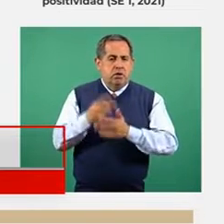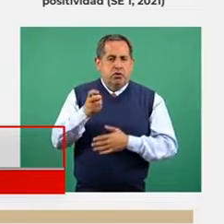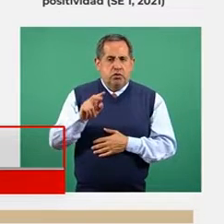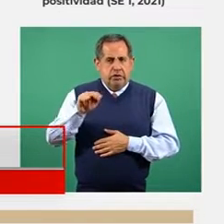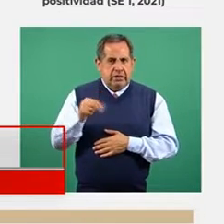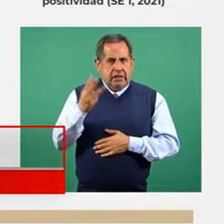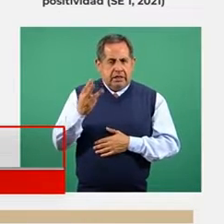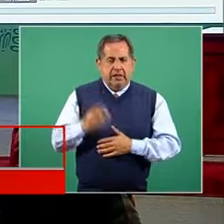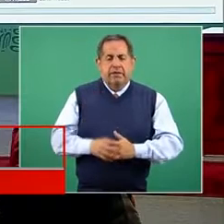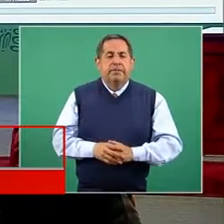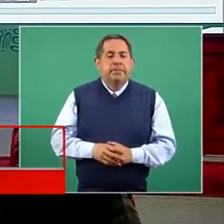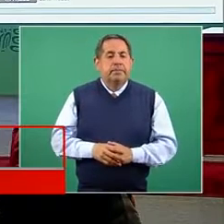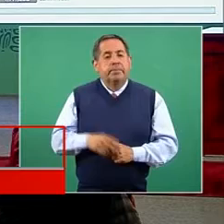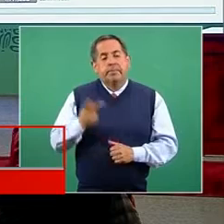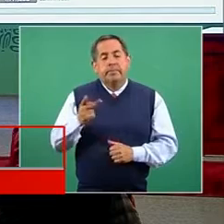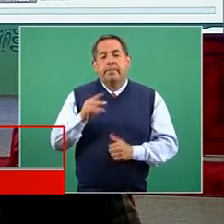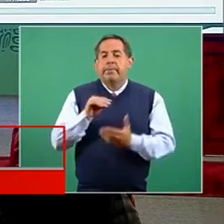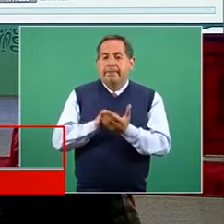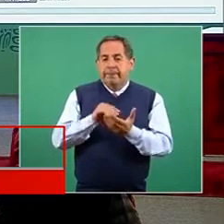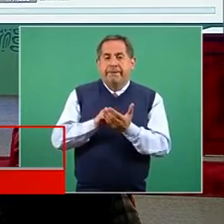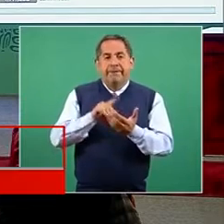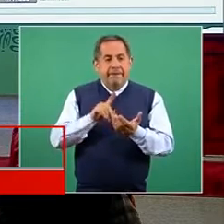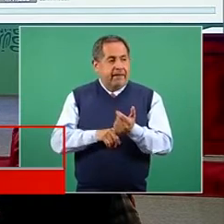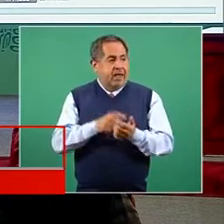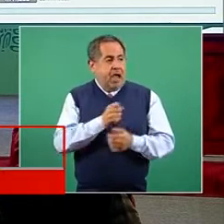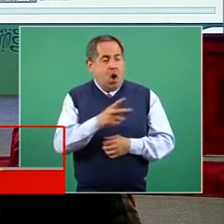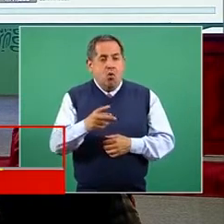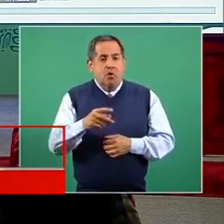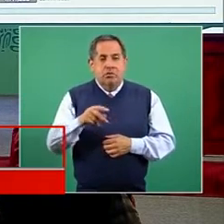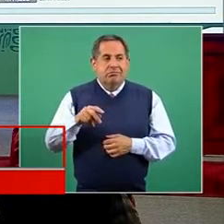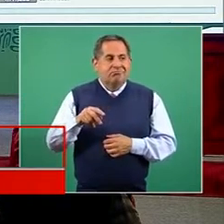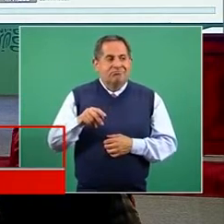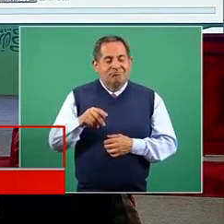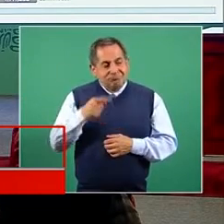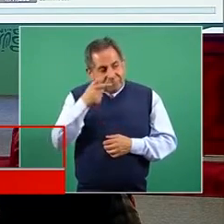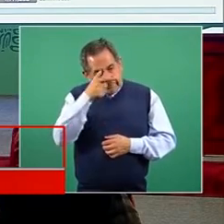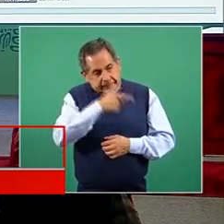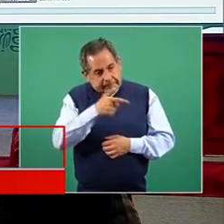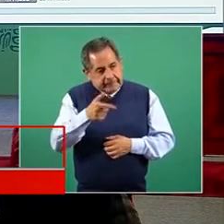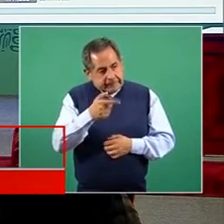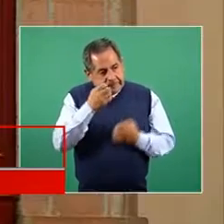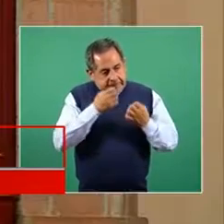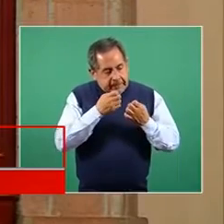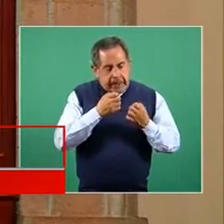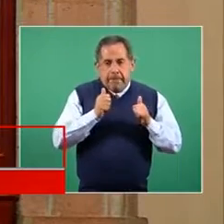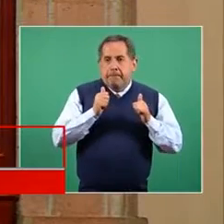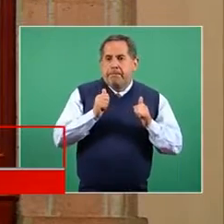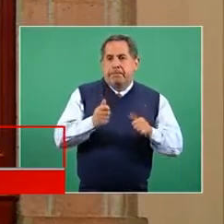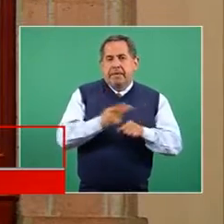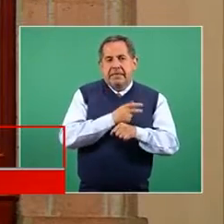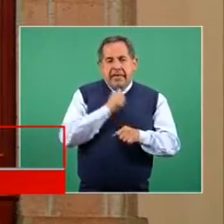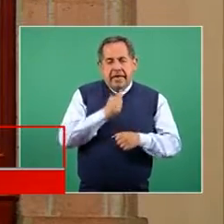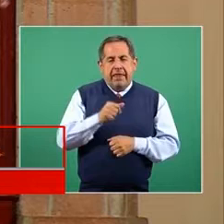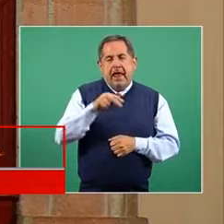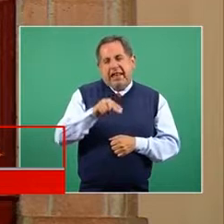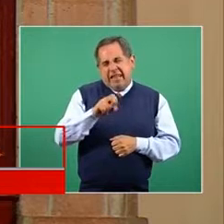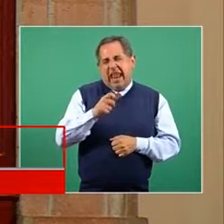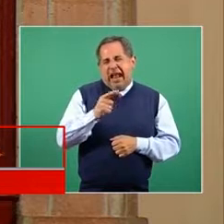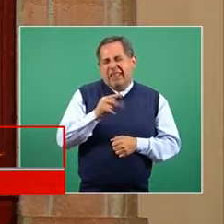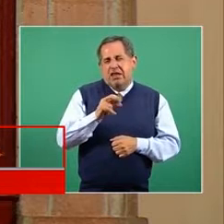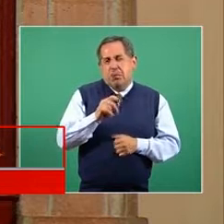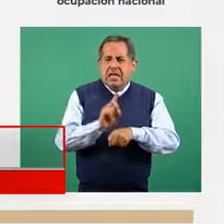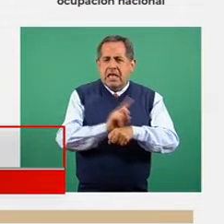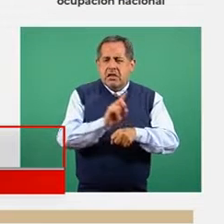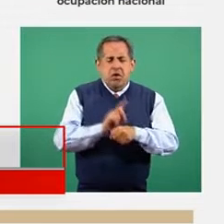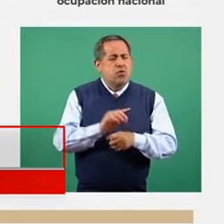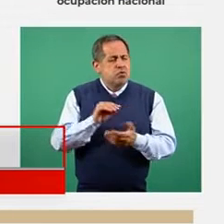146.174 muertes. En cuanto a las vacunas de los trabajadores de salud en hospitales privados, ya recibieron la vacuna contra COVID-19. También comenzará la